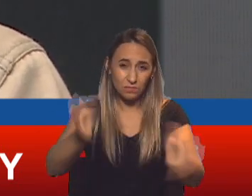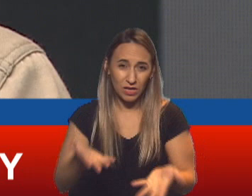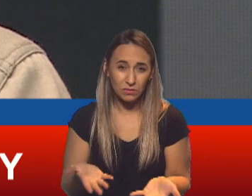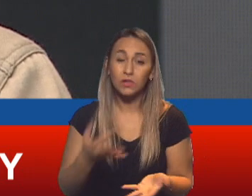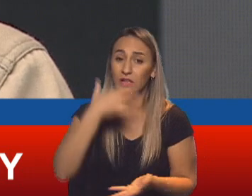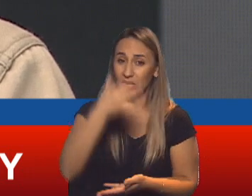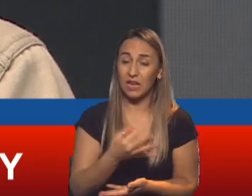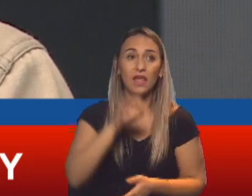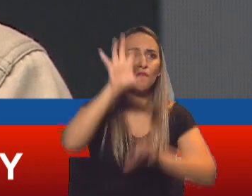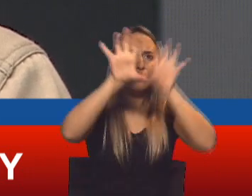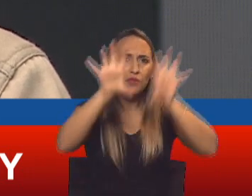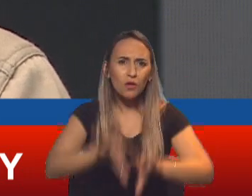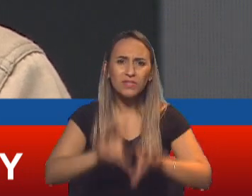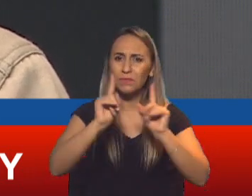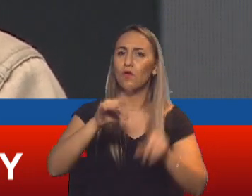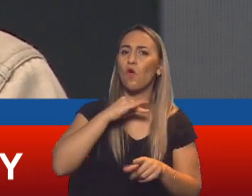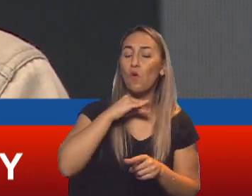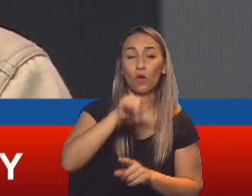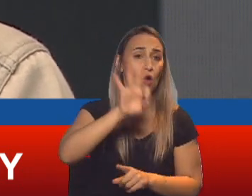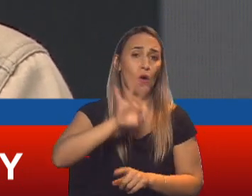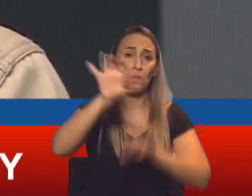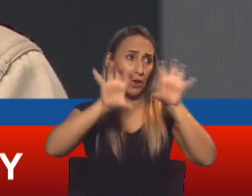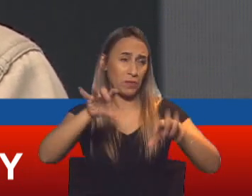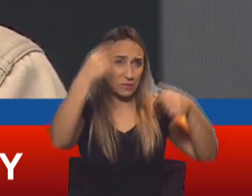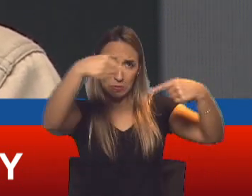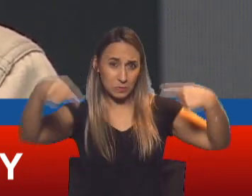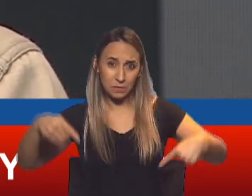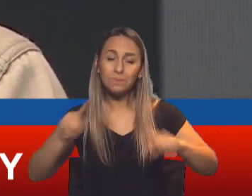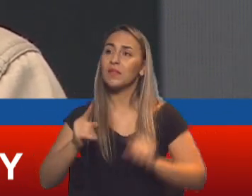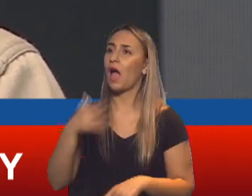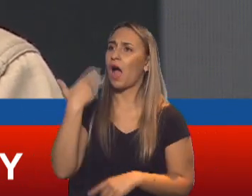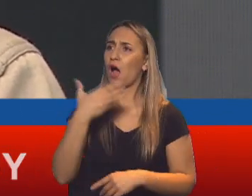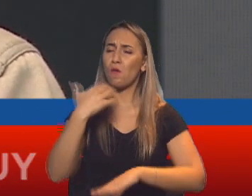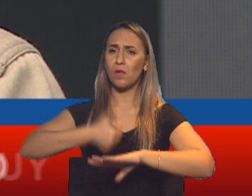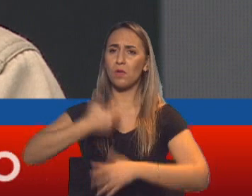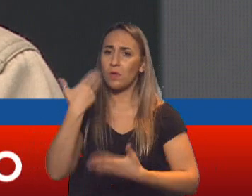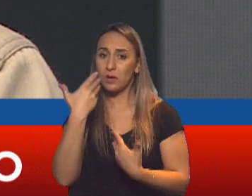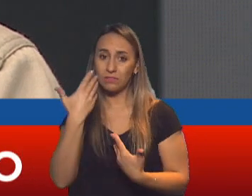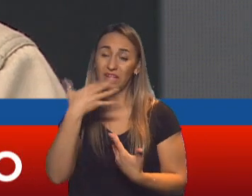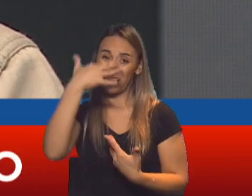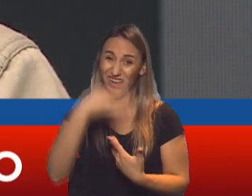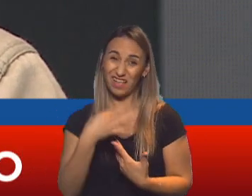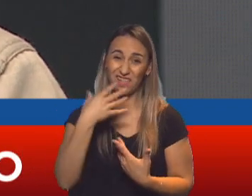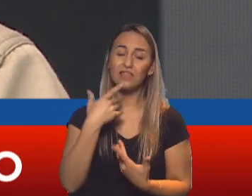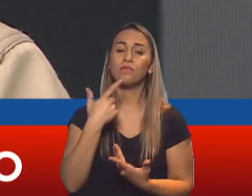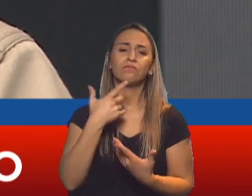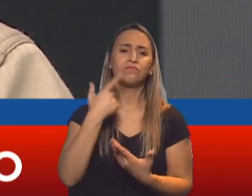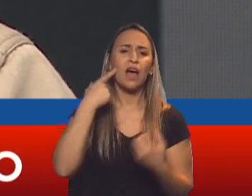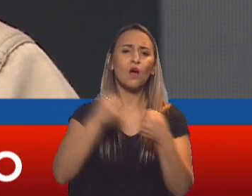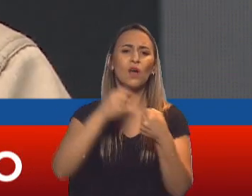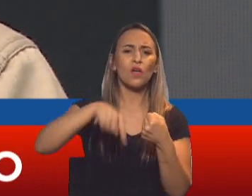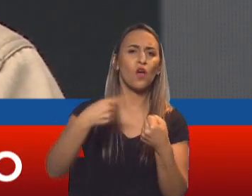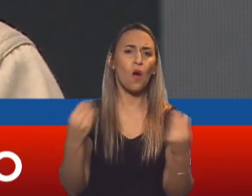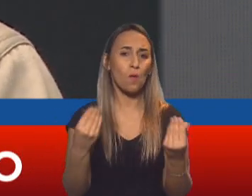interior, ese doble discurso se transforma en acuerdos, en cogobernar,